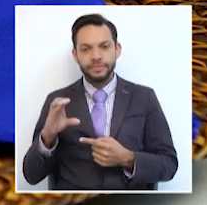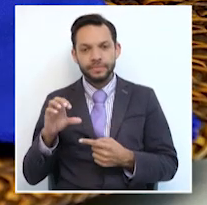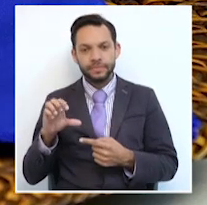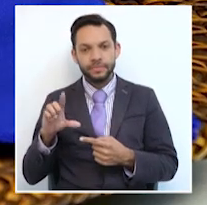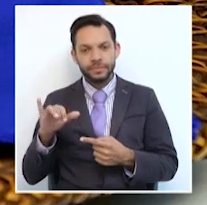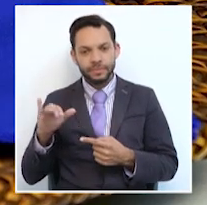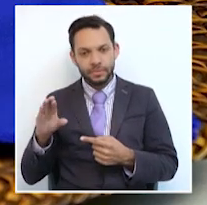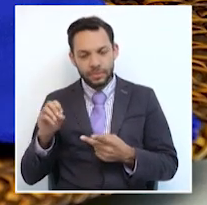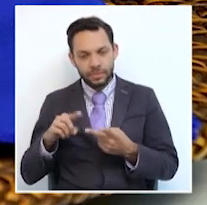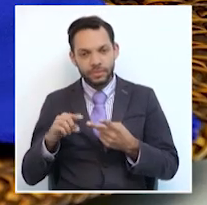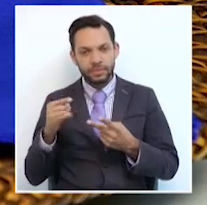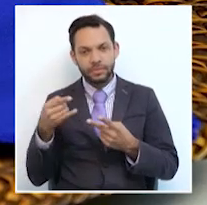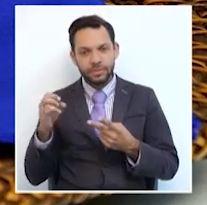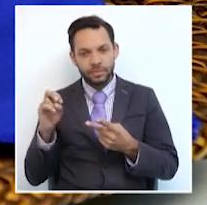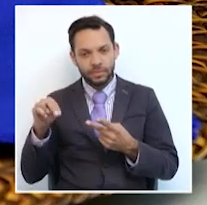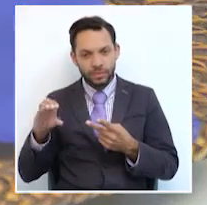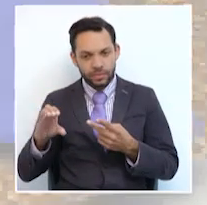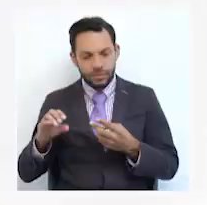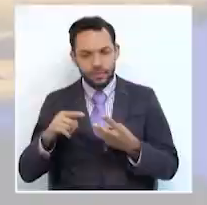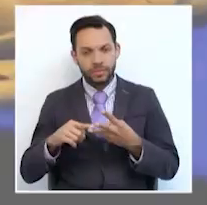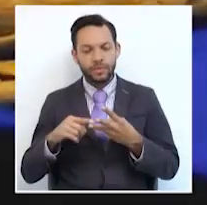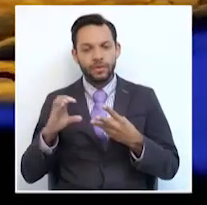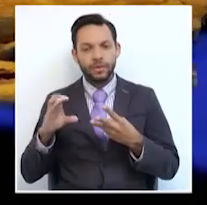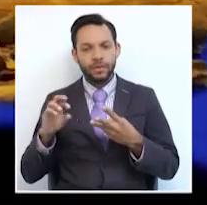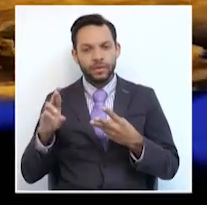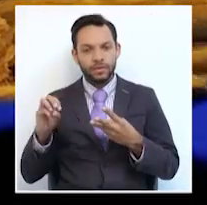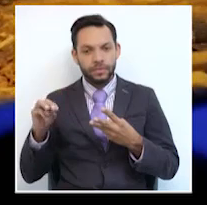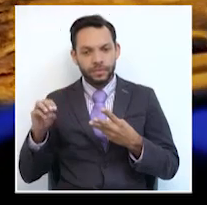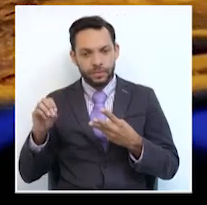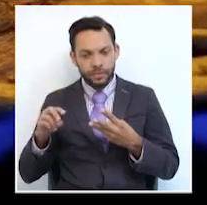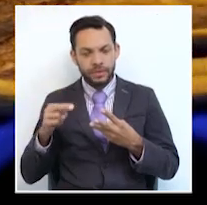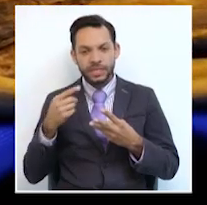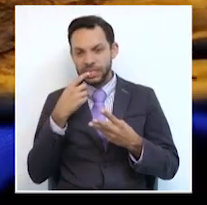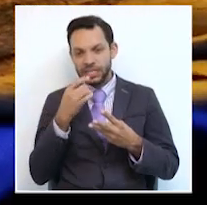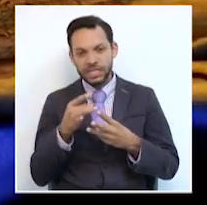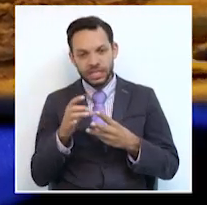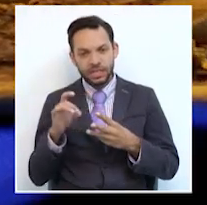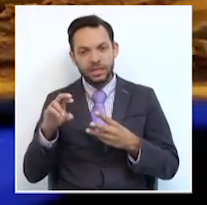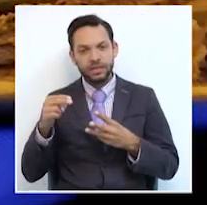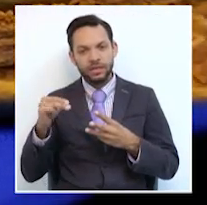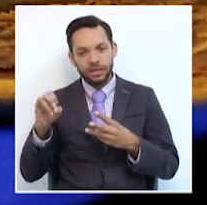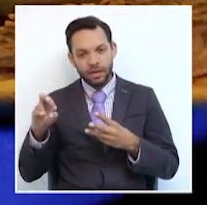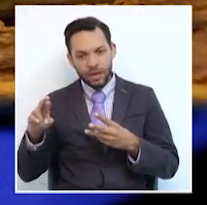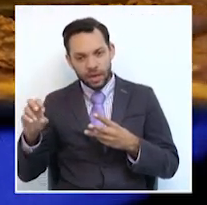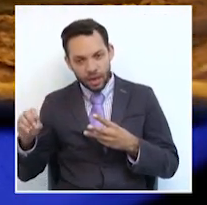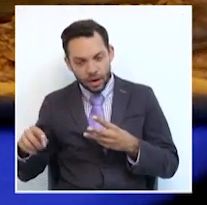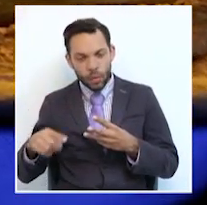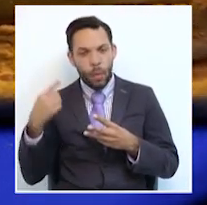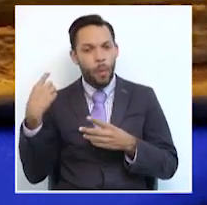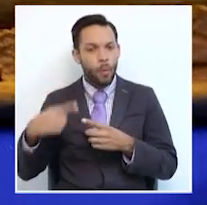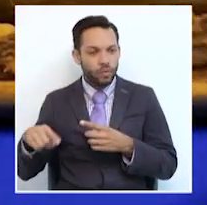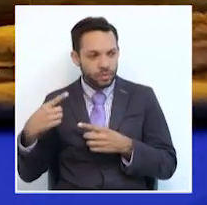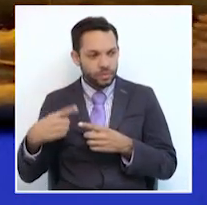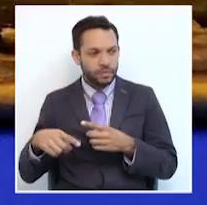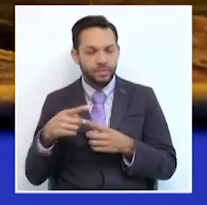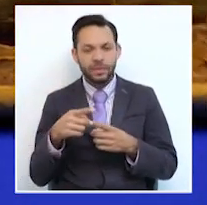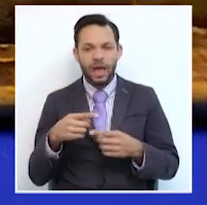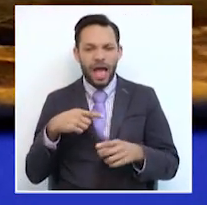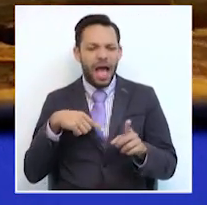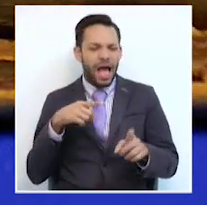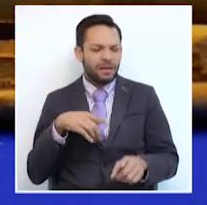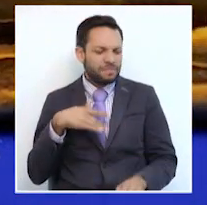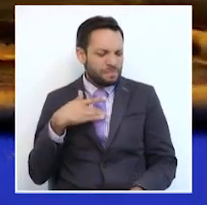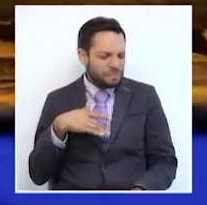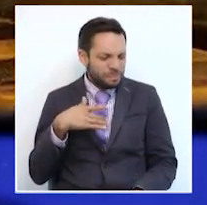zinc cromo fósforo hierro potasio niacina y tiamina es utilizada en casos de vómito